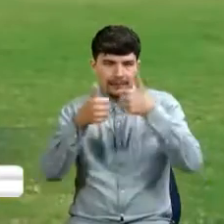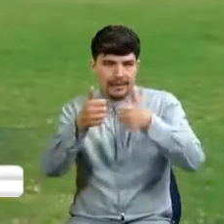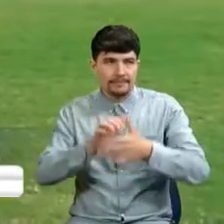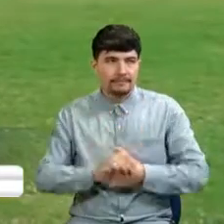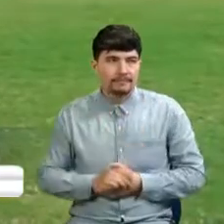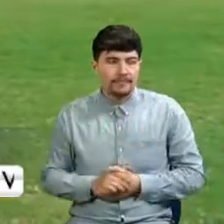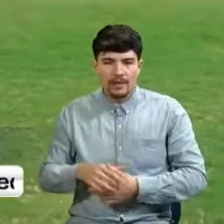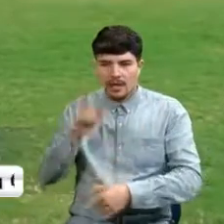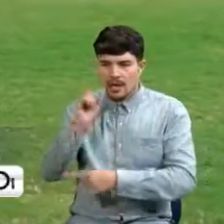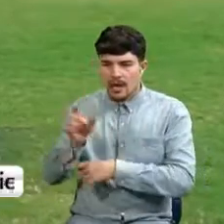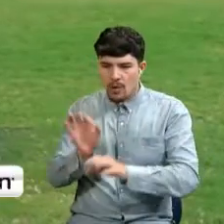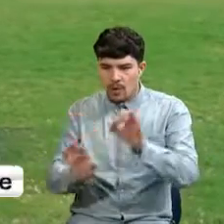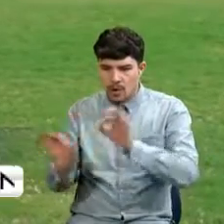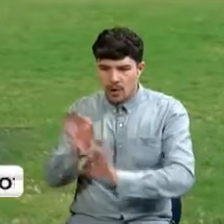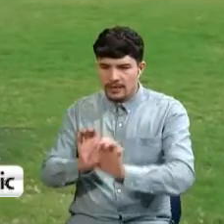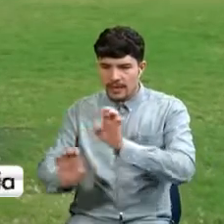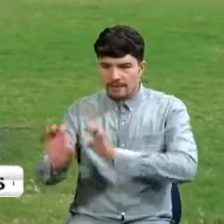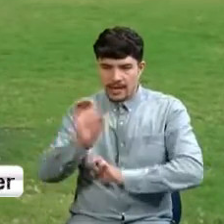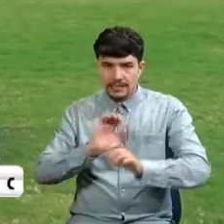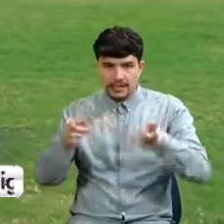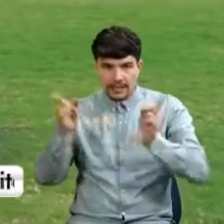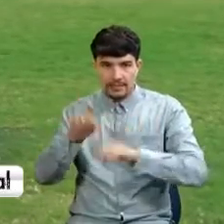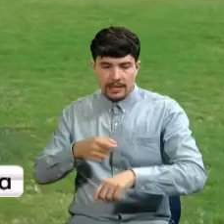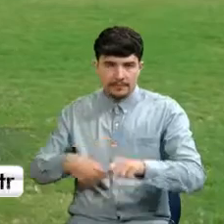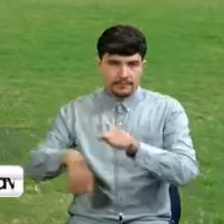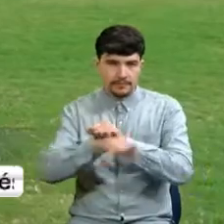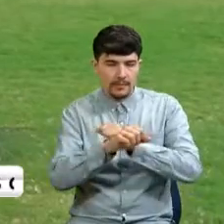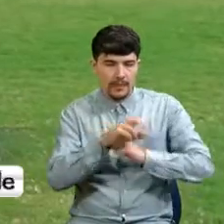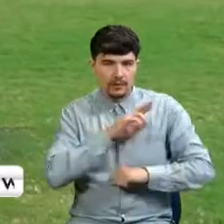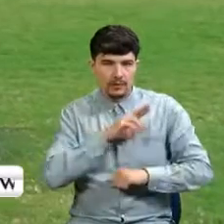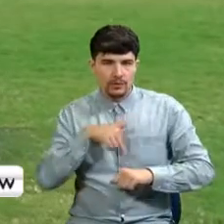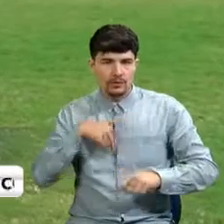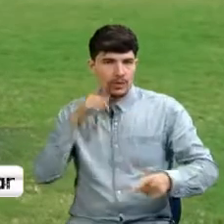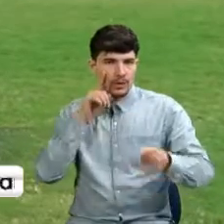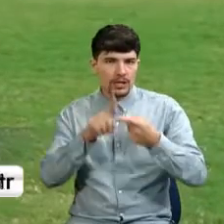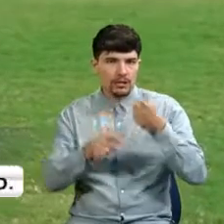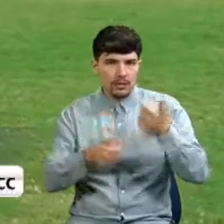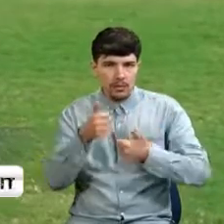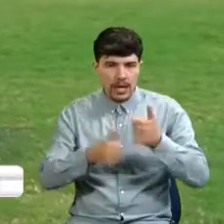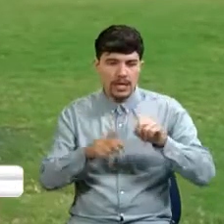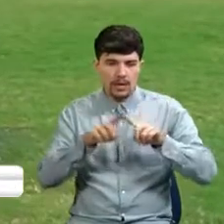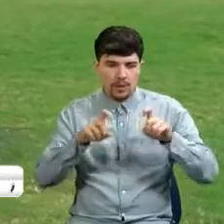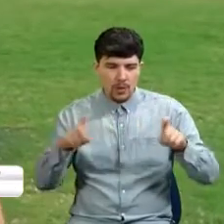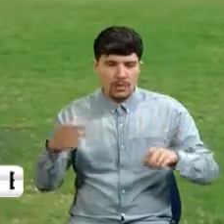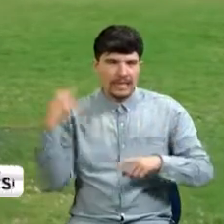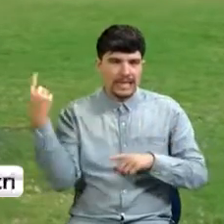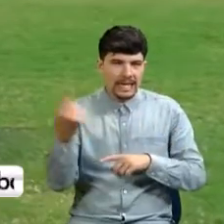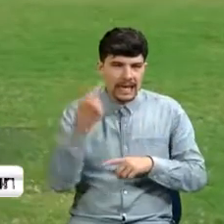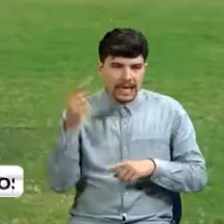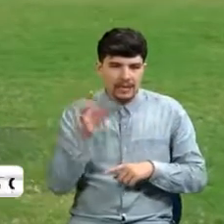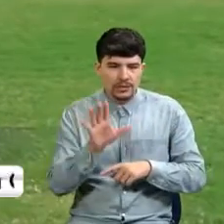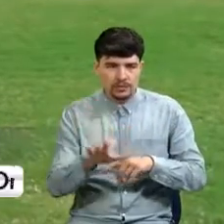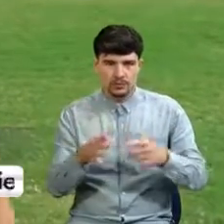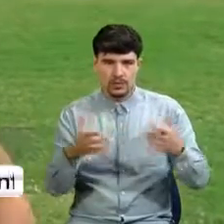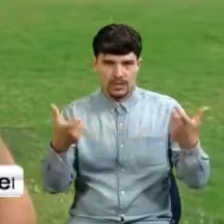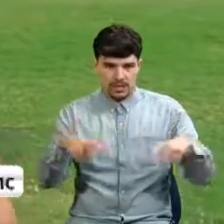tanto en defensa en ataque como intención nuestra como es las cosas generales del funcionamiento